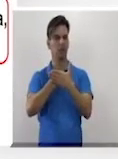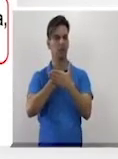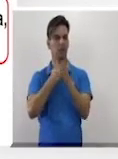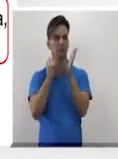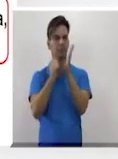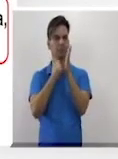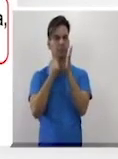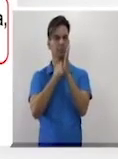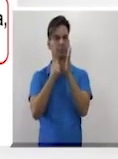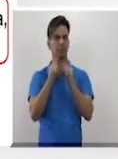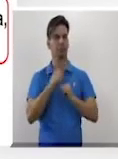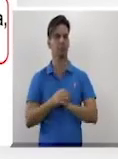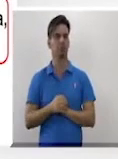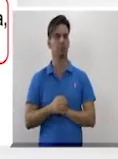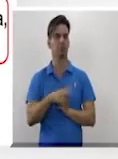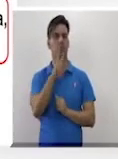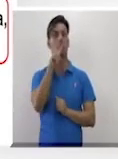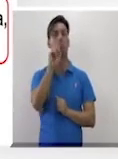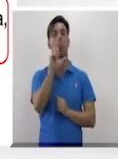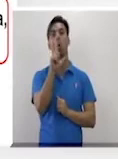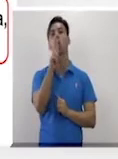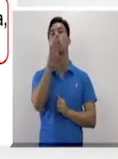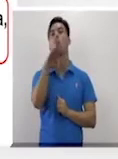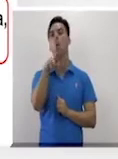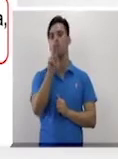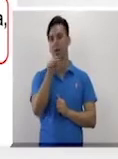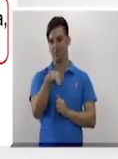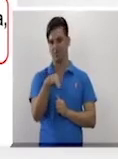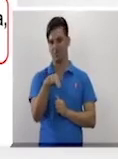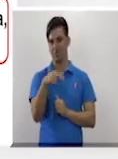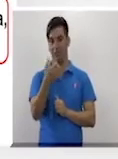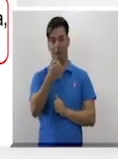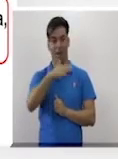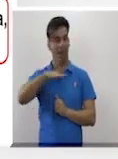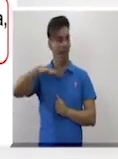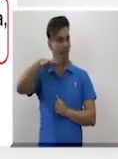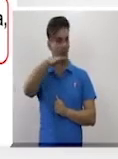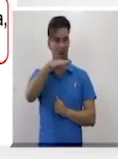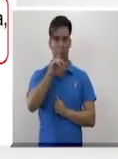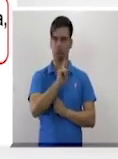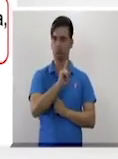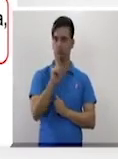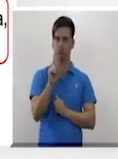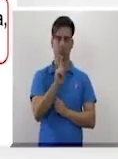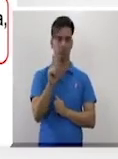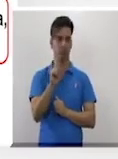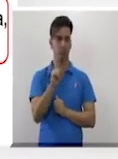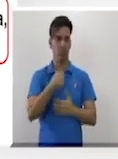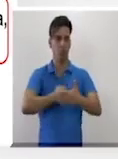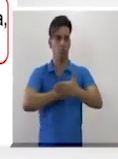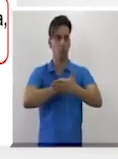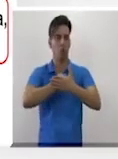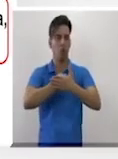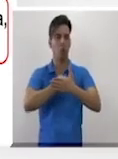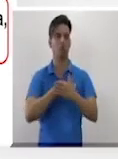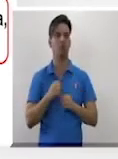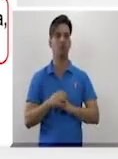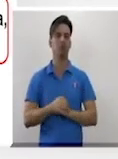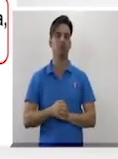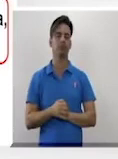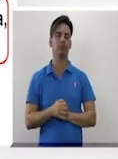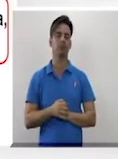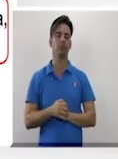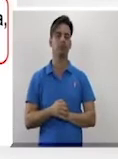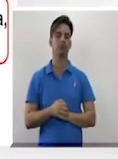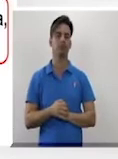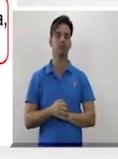de volumen, no de área. No estamos hablando de